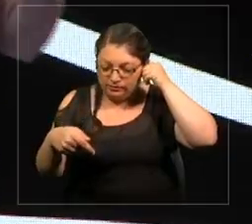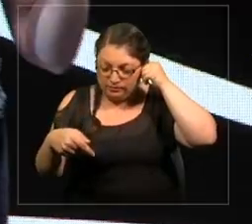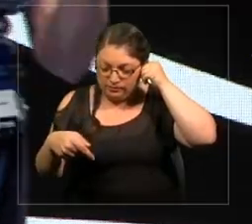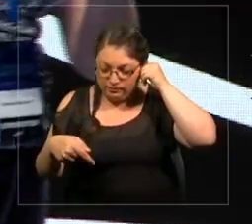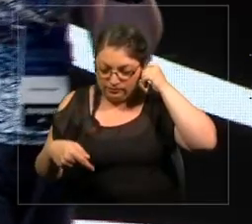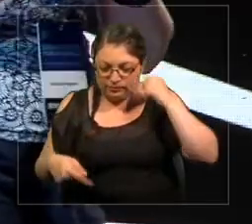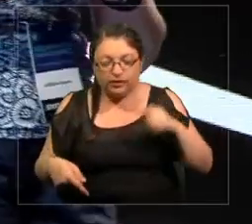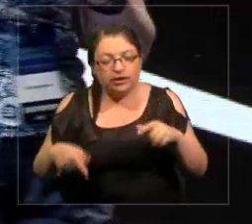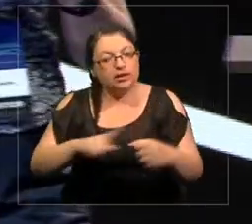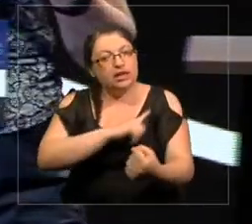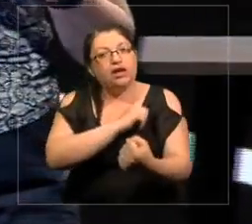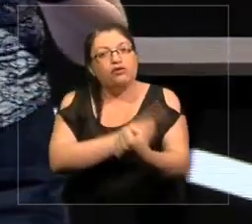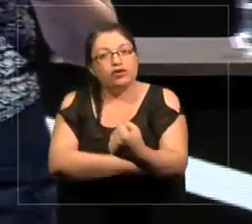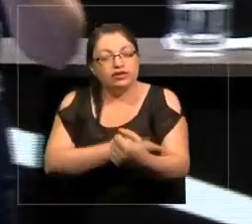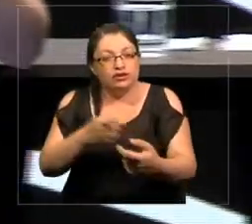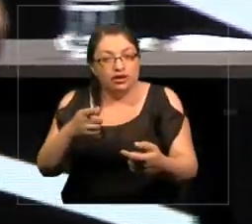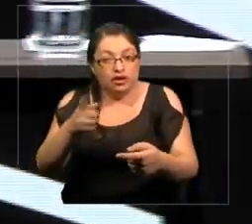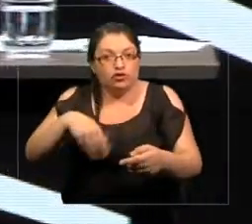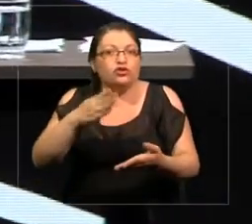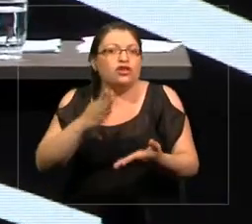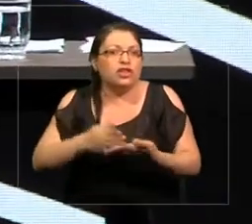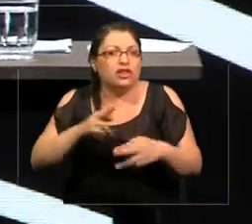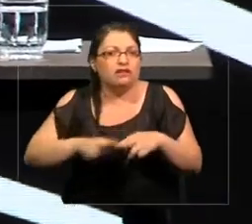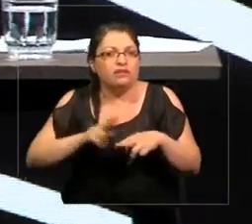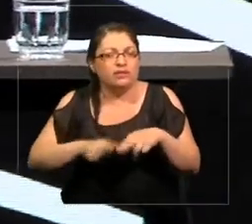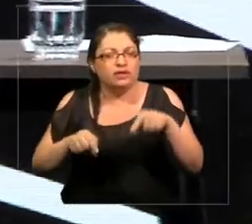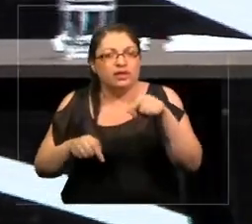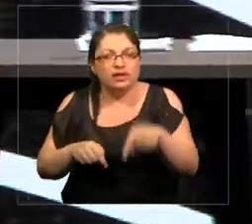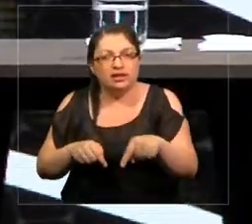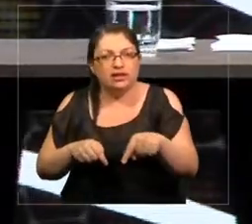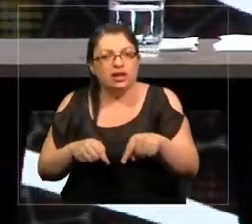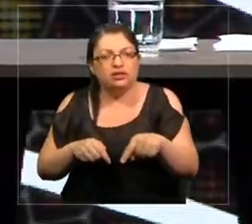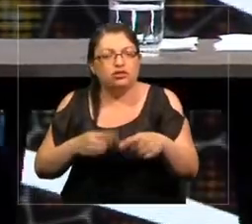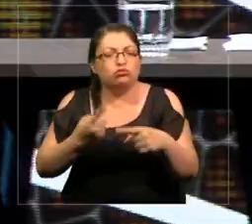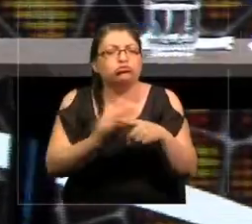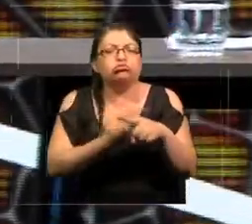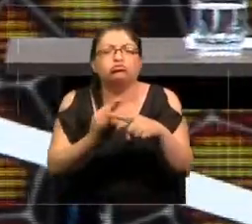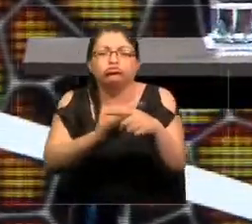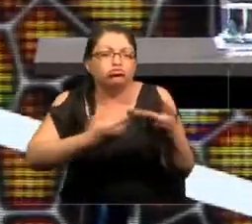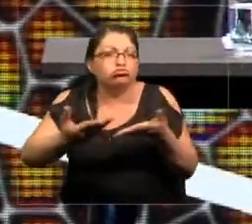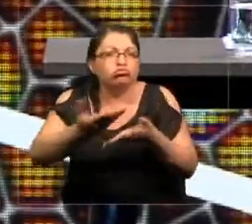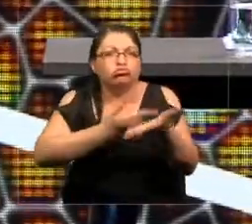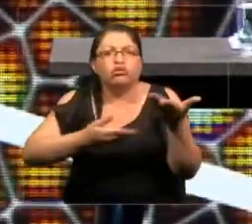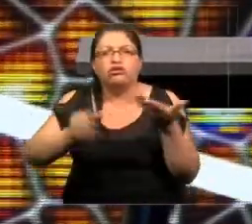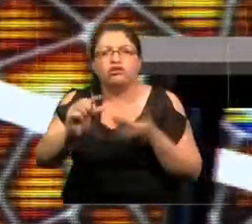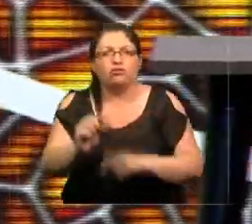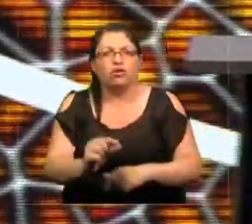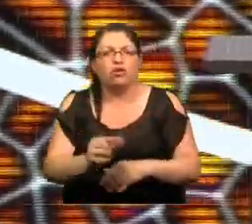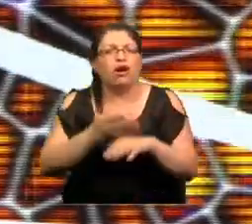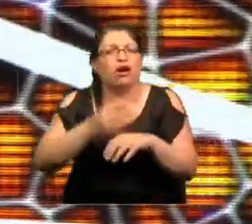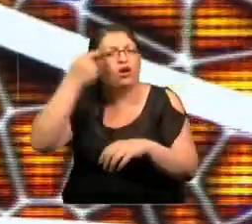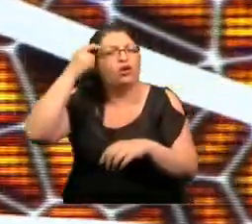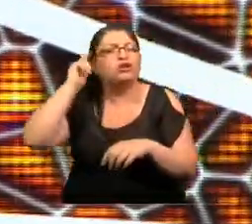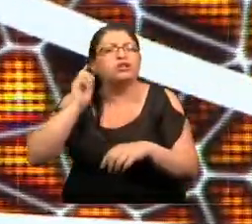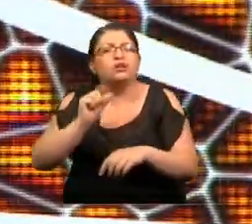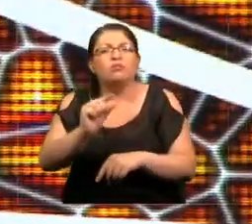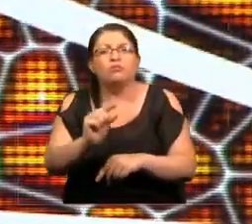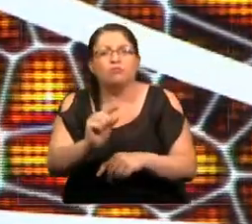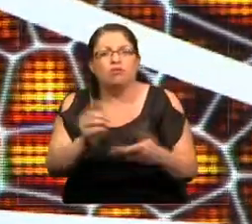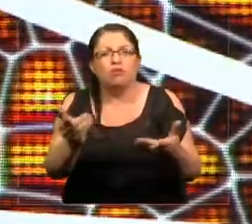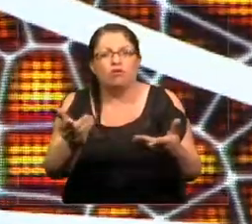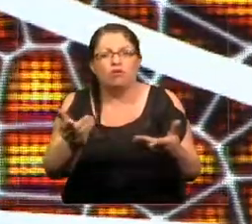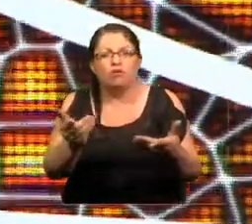en este esfuerzo que tenemos que hacer está siendo muy poco discutido y hay poca conciencia acerca de este